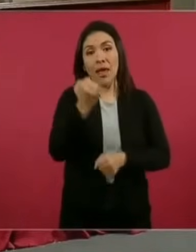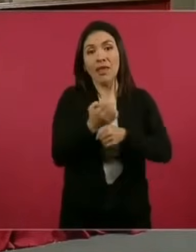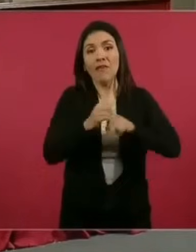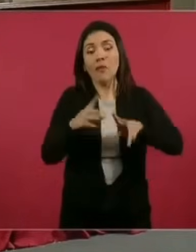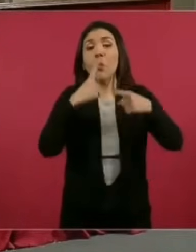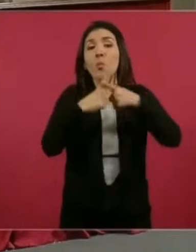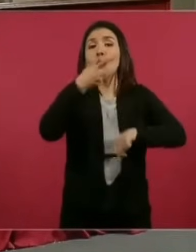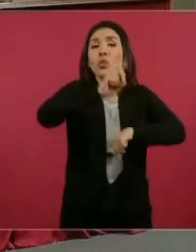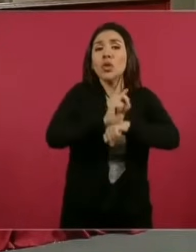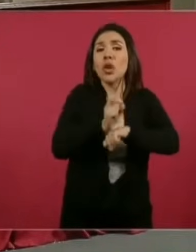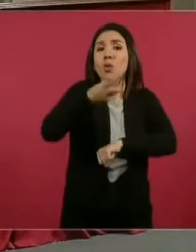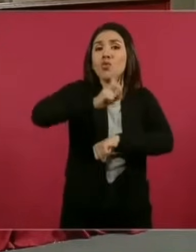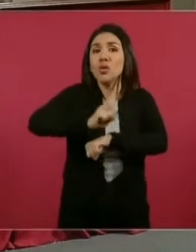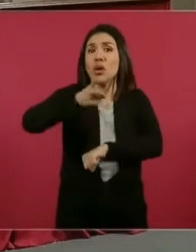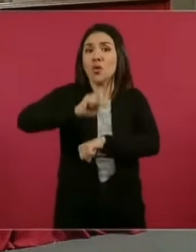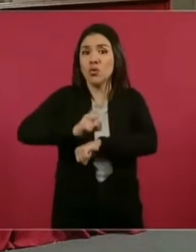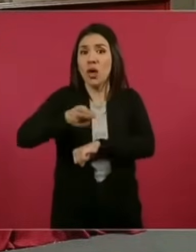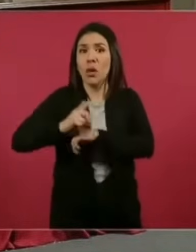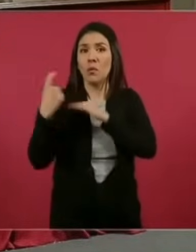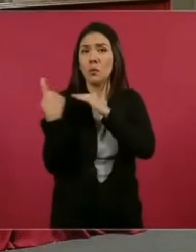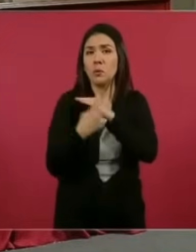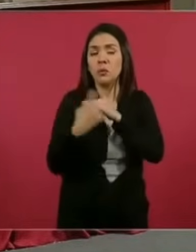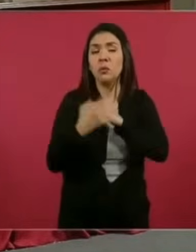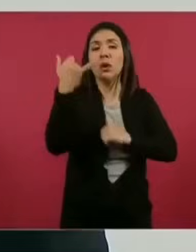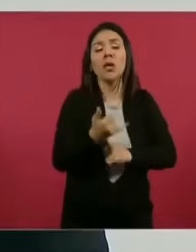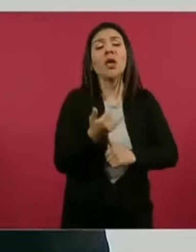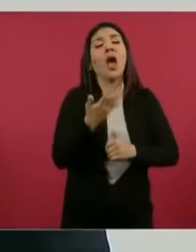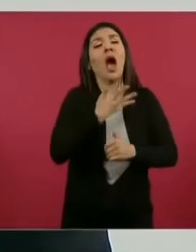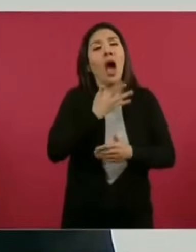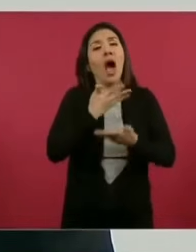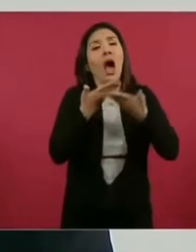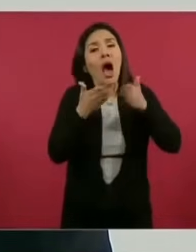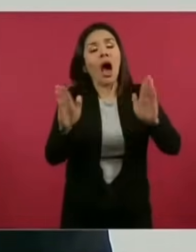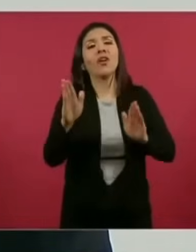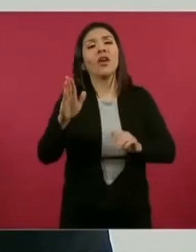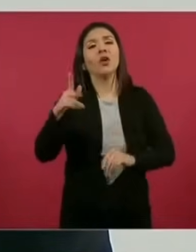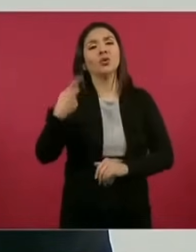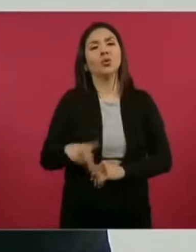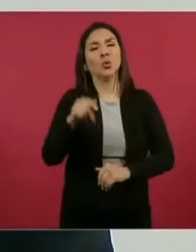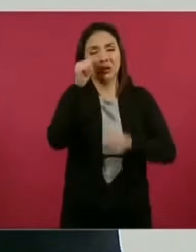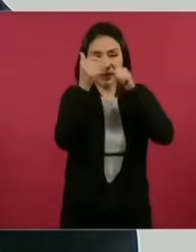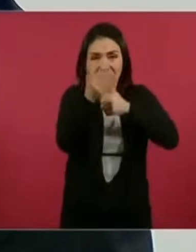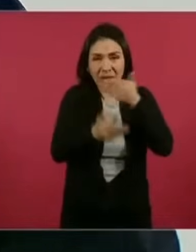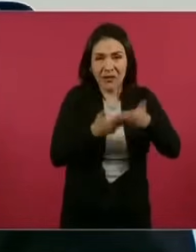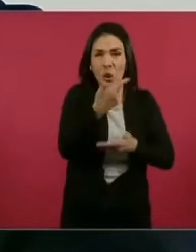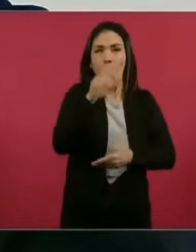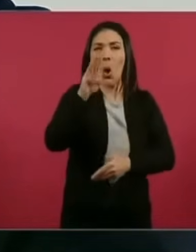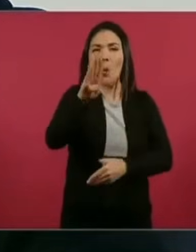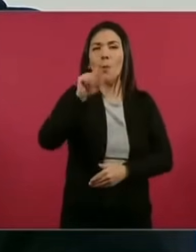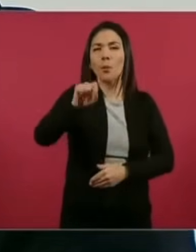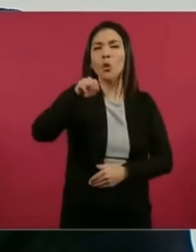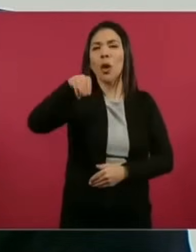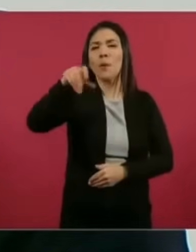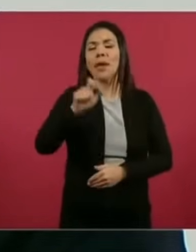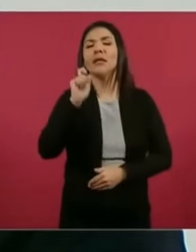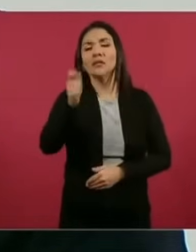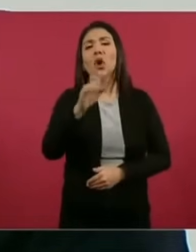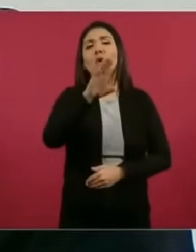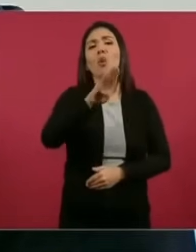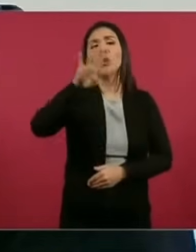día y la disponibilidad de los servicios de GovMX es del